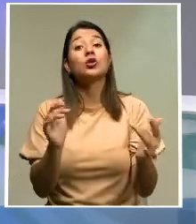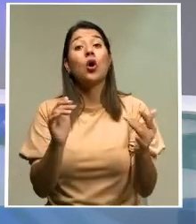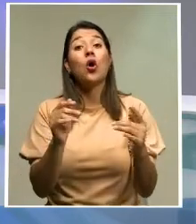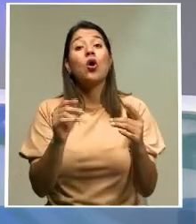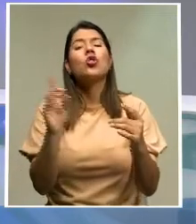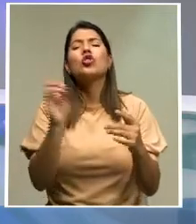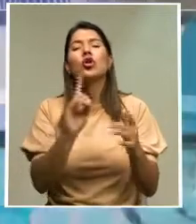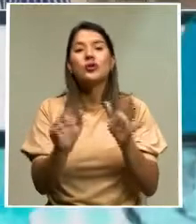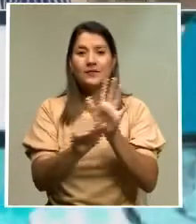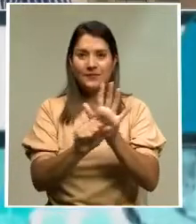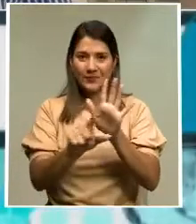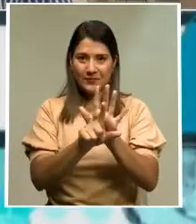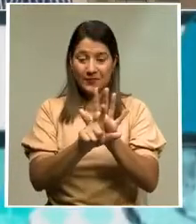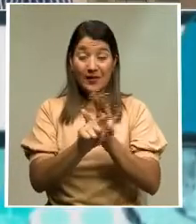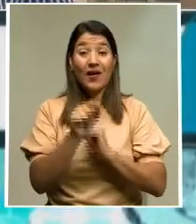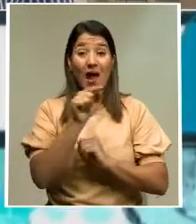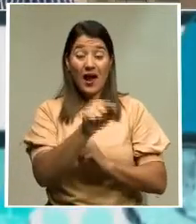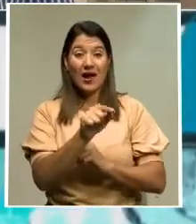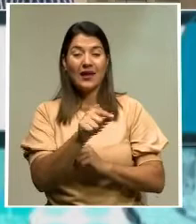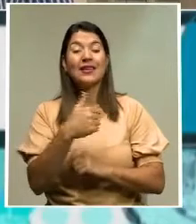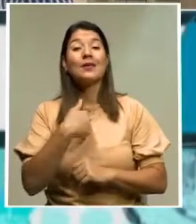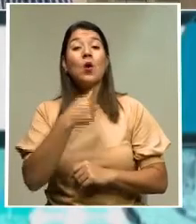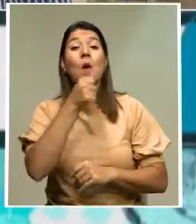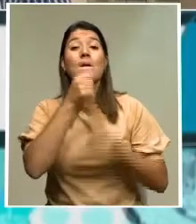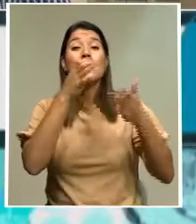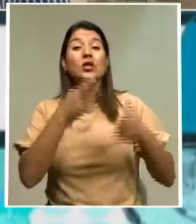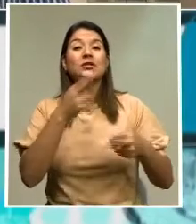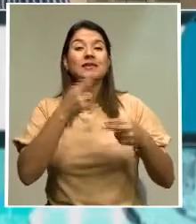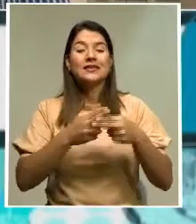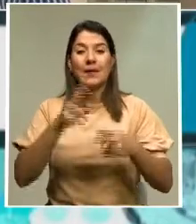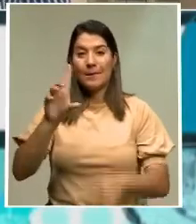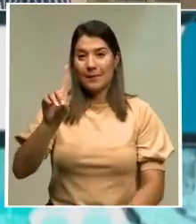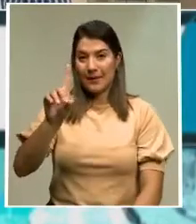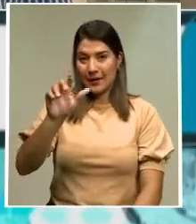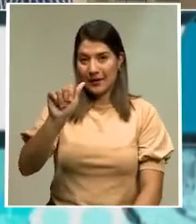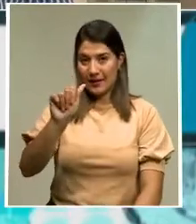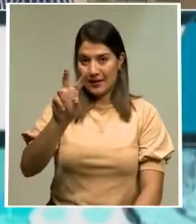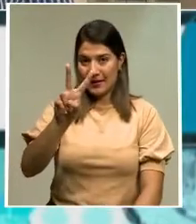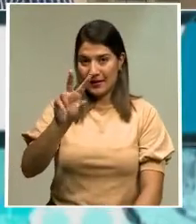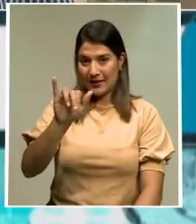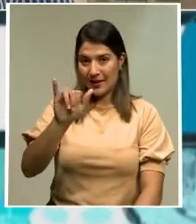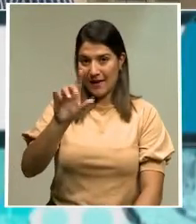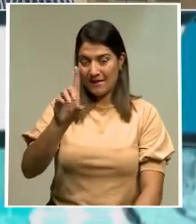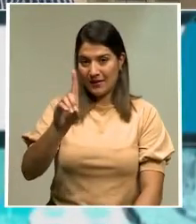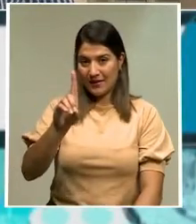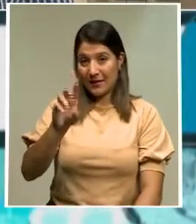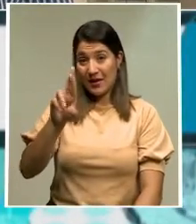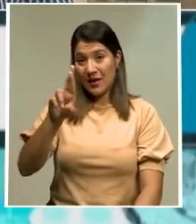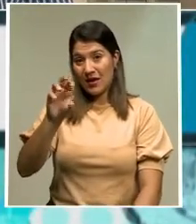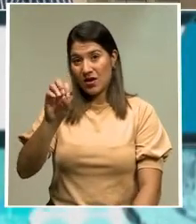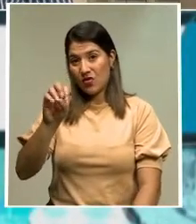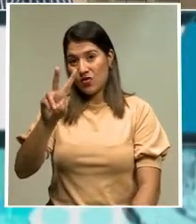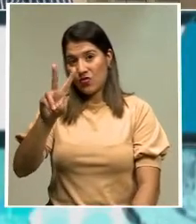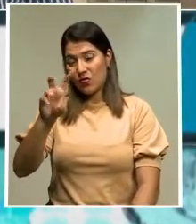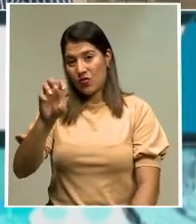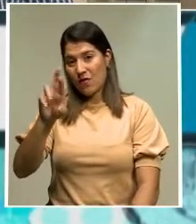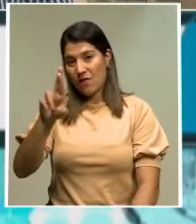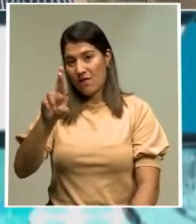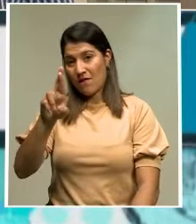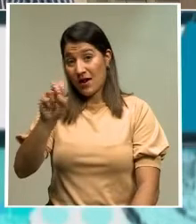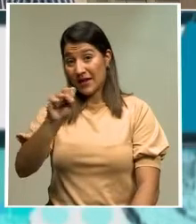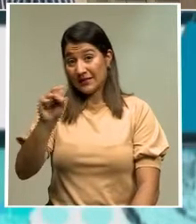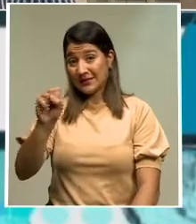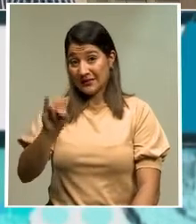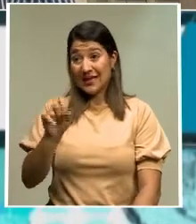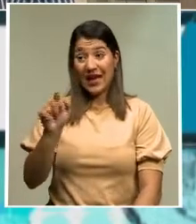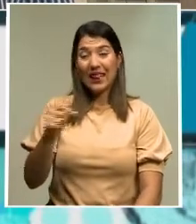Asamblea Legislativa, donde el periodista David Roversi nos tiene el detalle de esta información.